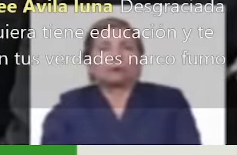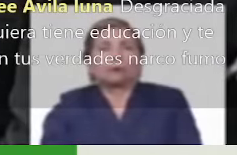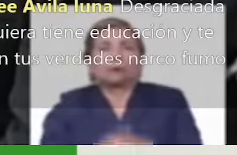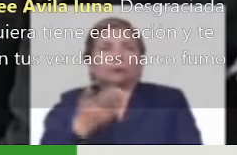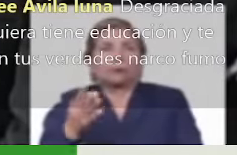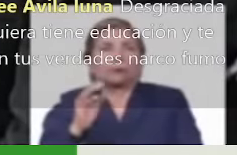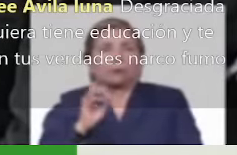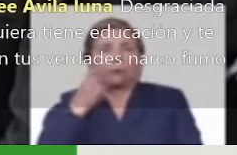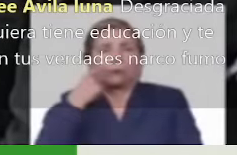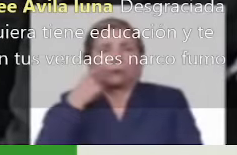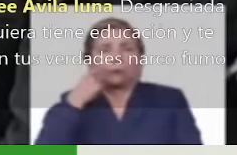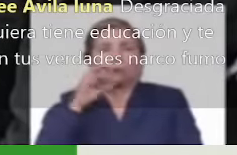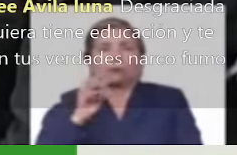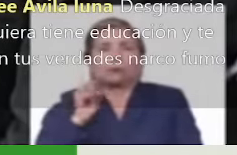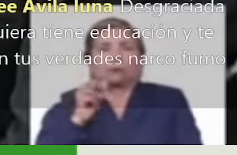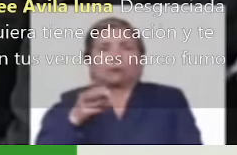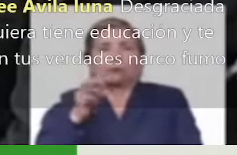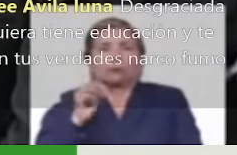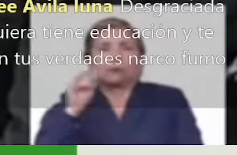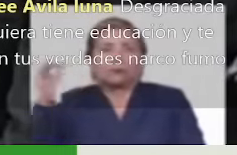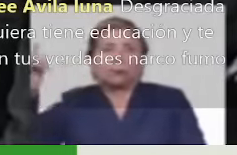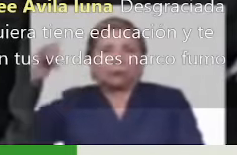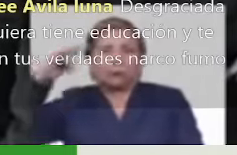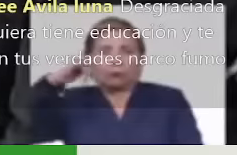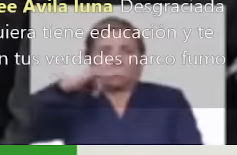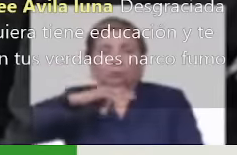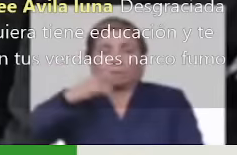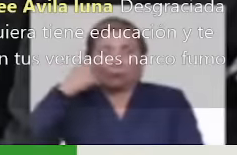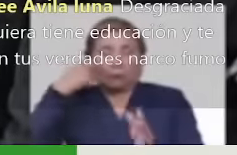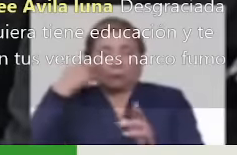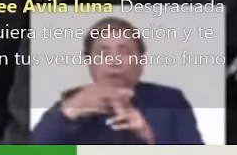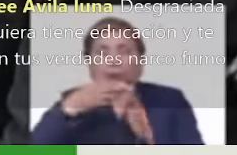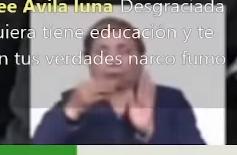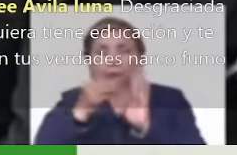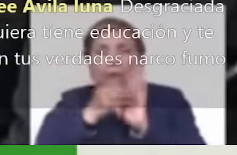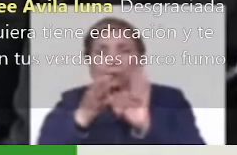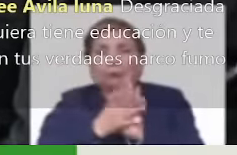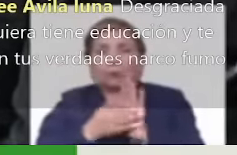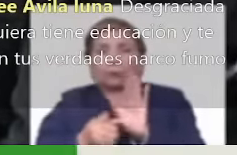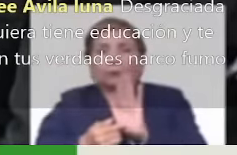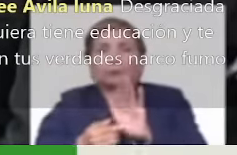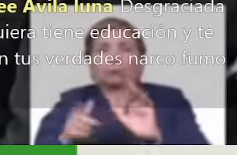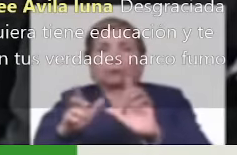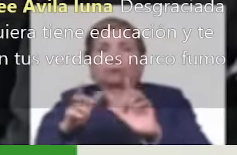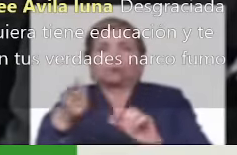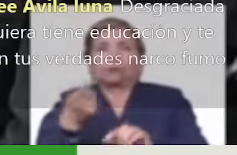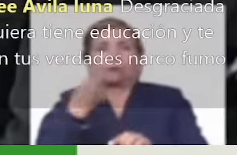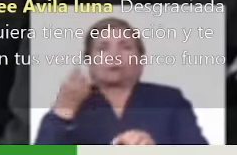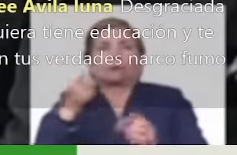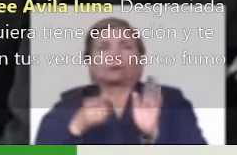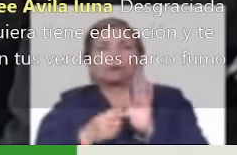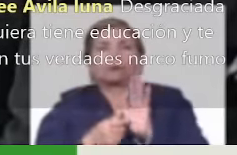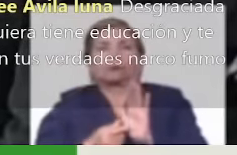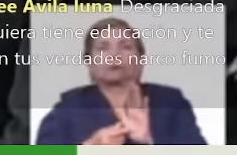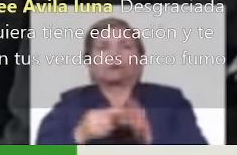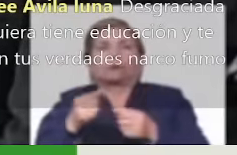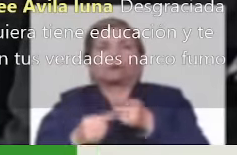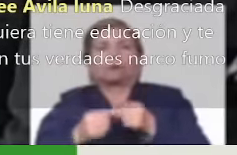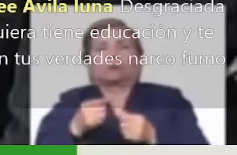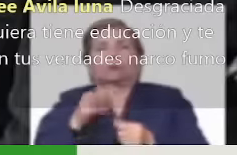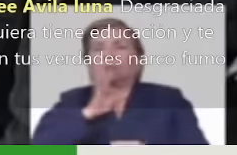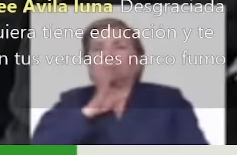Señor Chimabukuro, al abordar el avión, ¿se identificaba usted entregando su DNI o solo lo hacía señalando sus datos